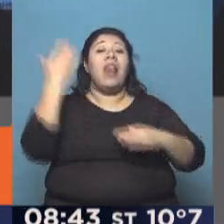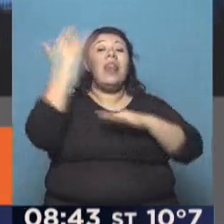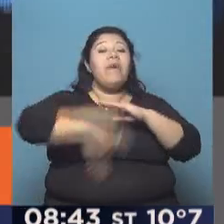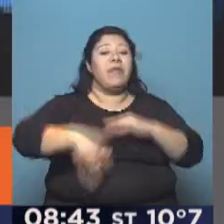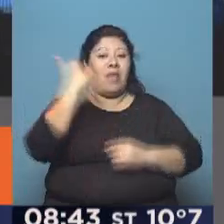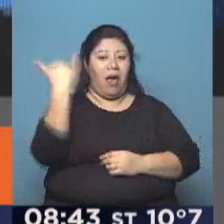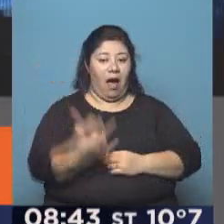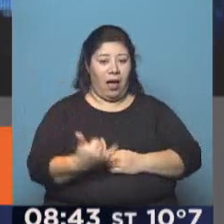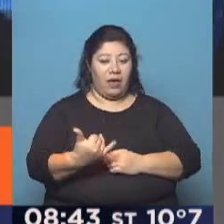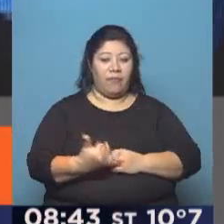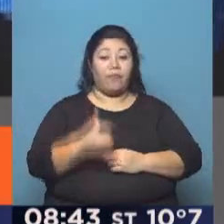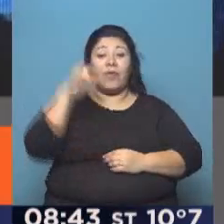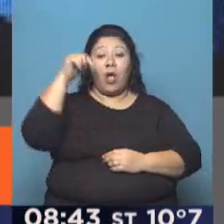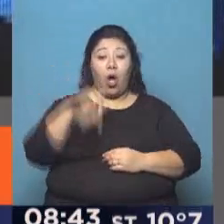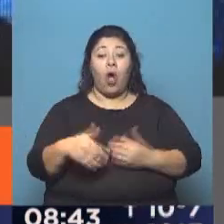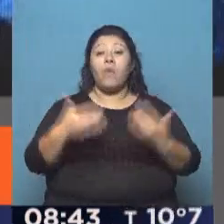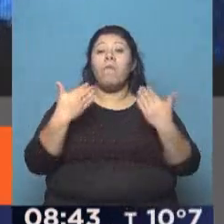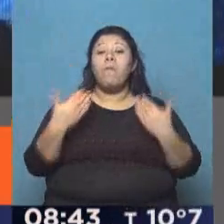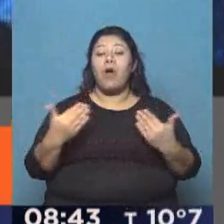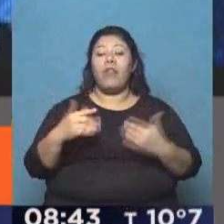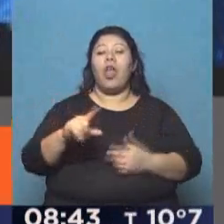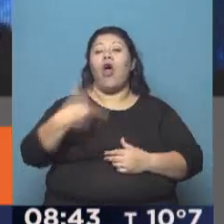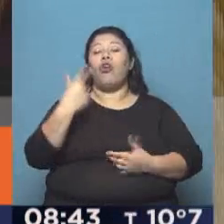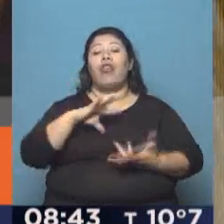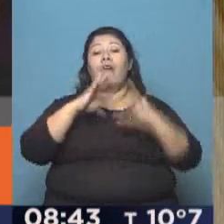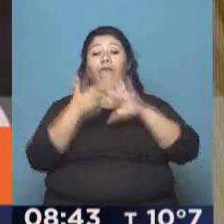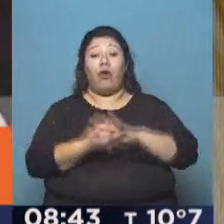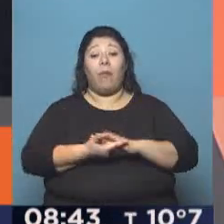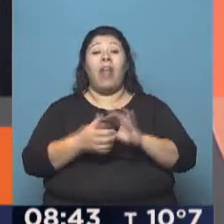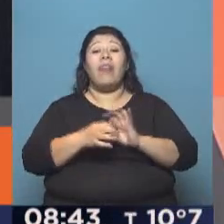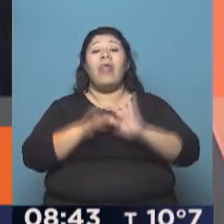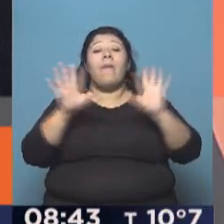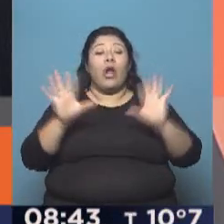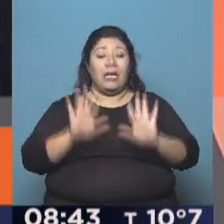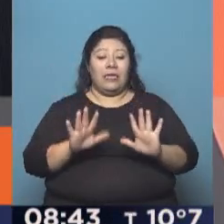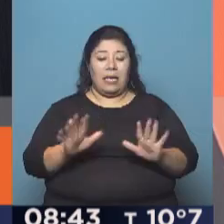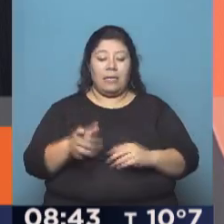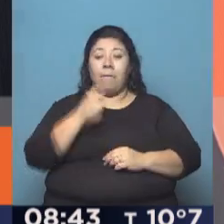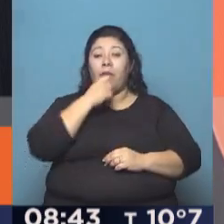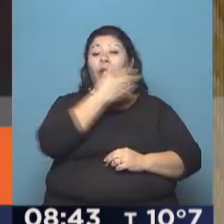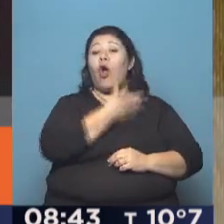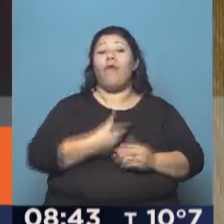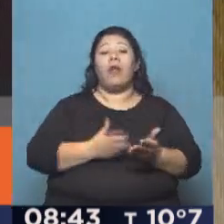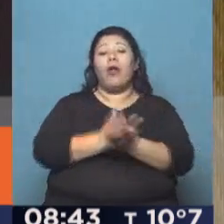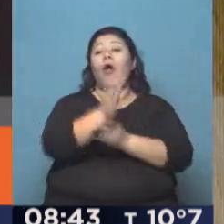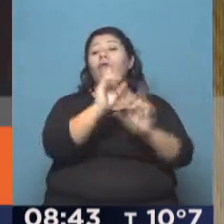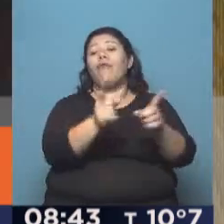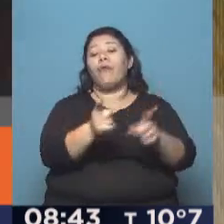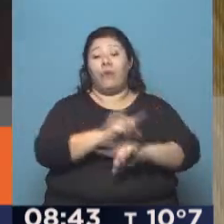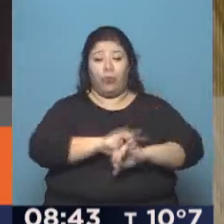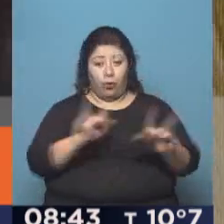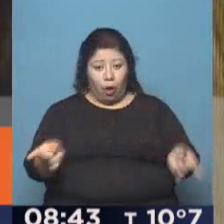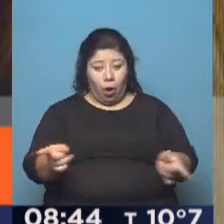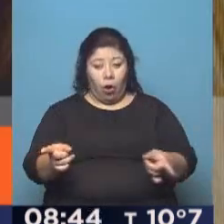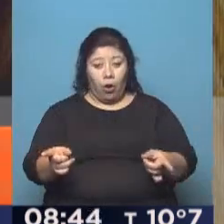hoy Lo bueno es que hay la posibilidad de una alternancia y la democracia es eso es decir Bueno no es un gobierno para siempre y entonces creo que hay que